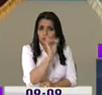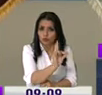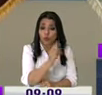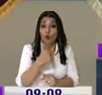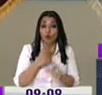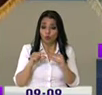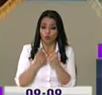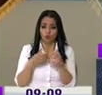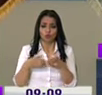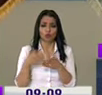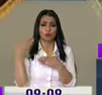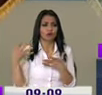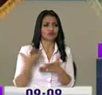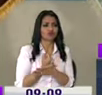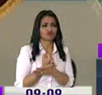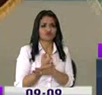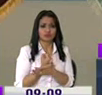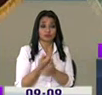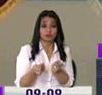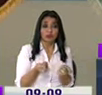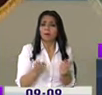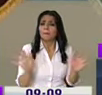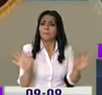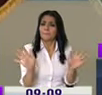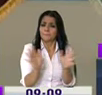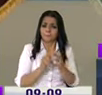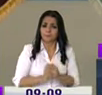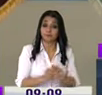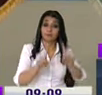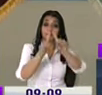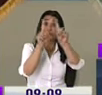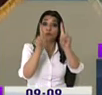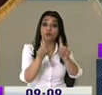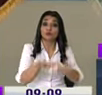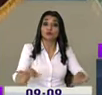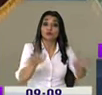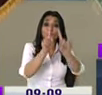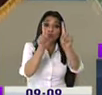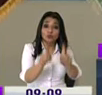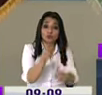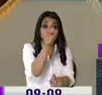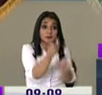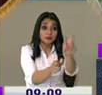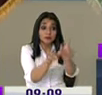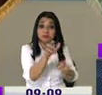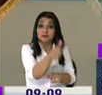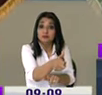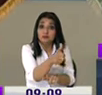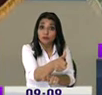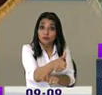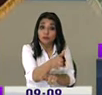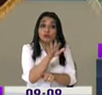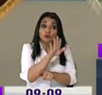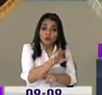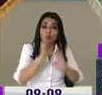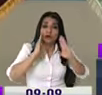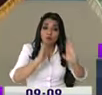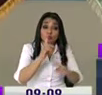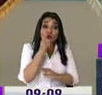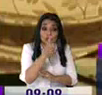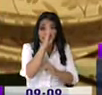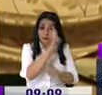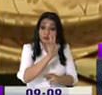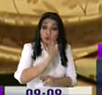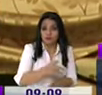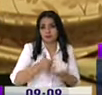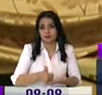partidizarse. Esa es una consulta del pueblo, por el pueblo y para el